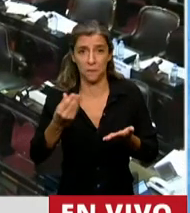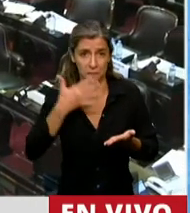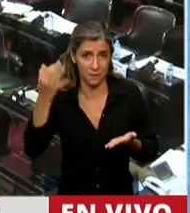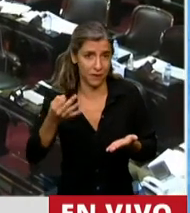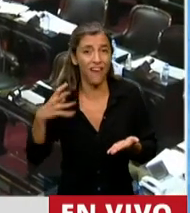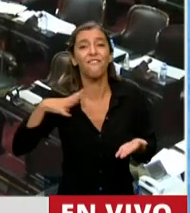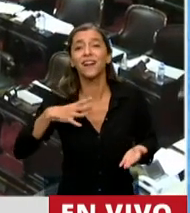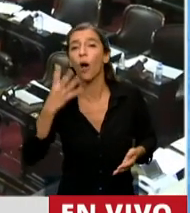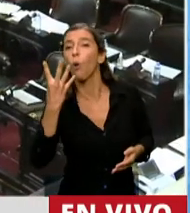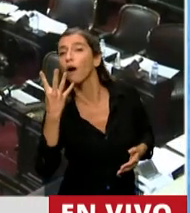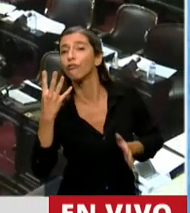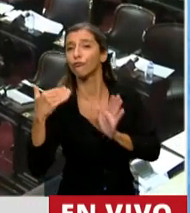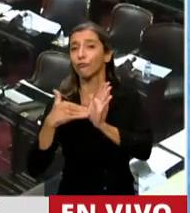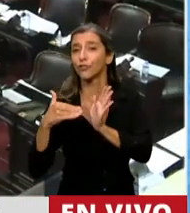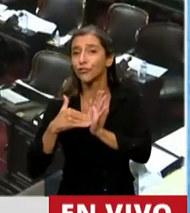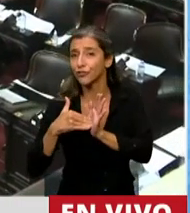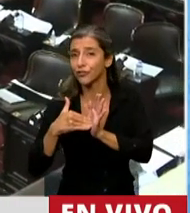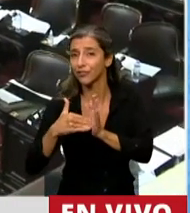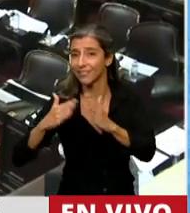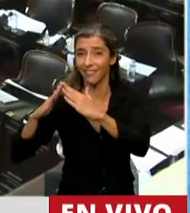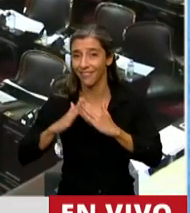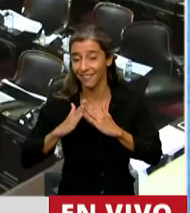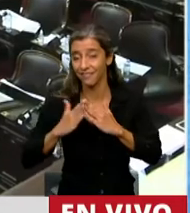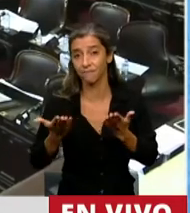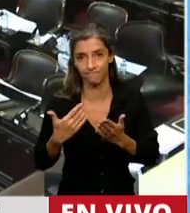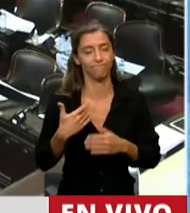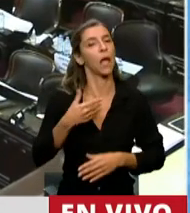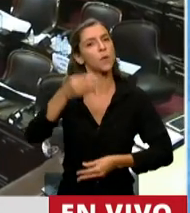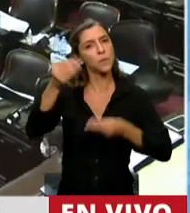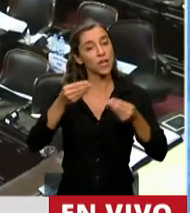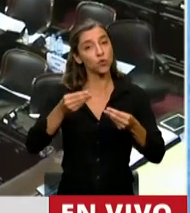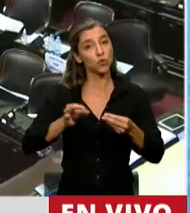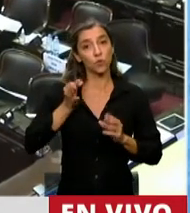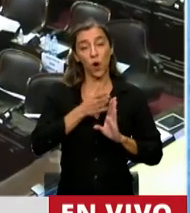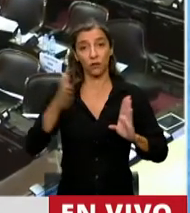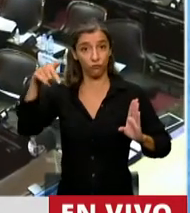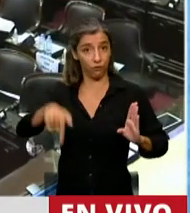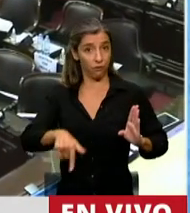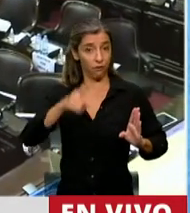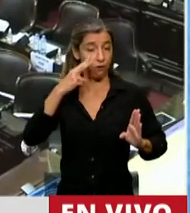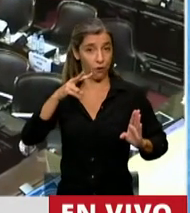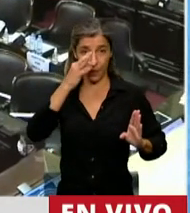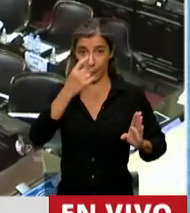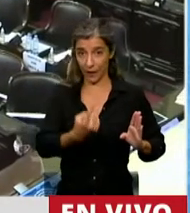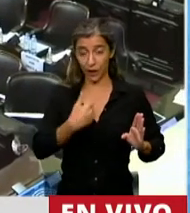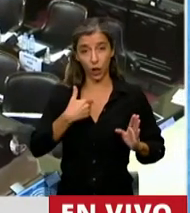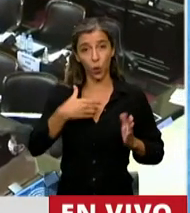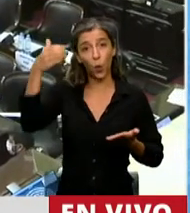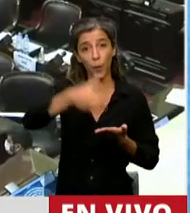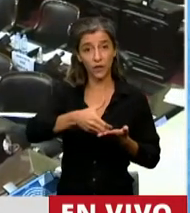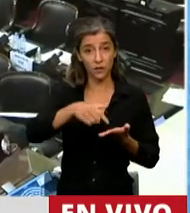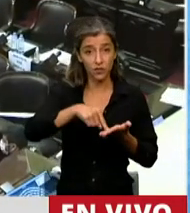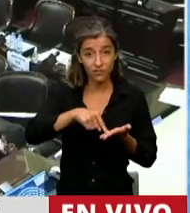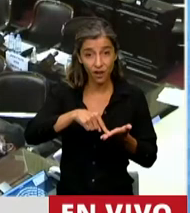que faltan. Y el presupuesto 2021, con lo que destina a vivienda, habría que esperar 70 años